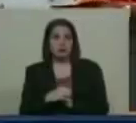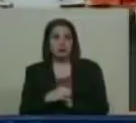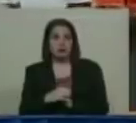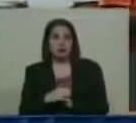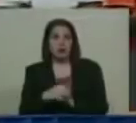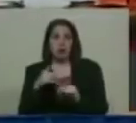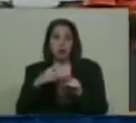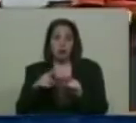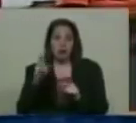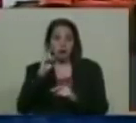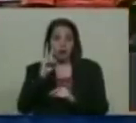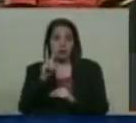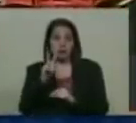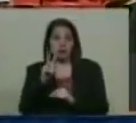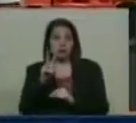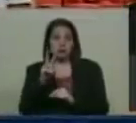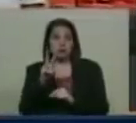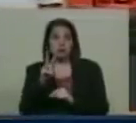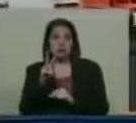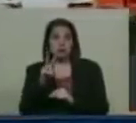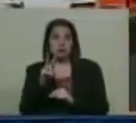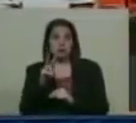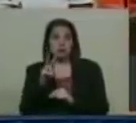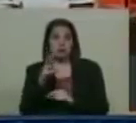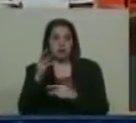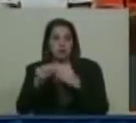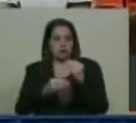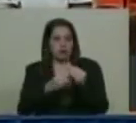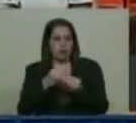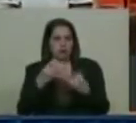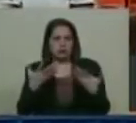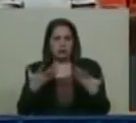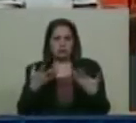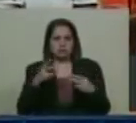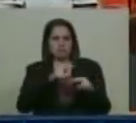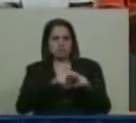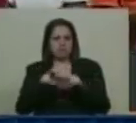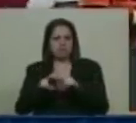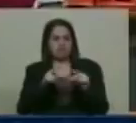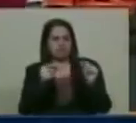Pero fíjense ustedes, vamos a sentarnos y a preguntarnos aquí,